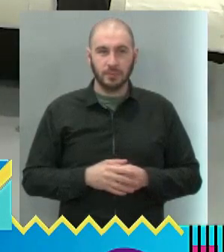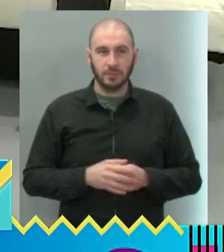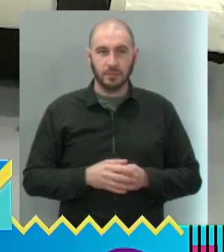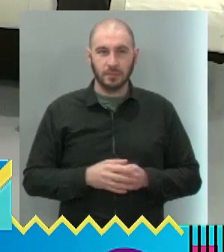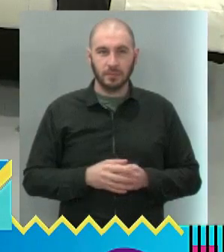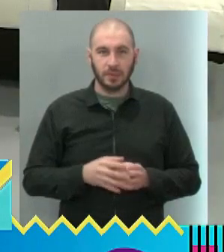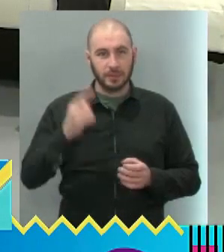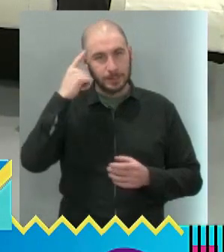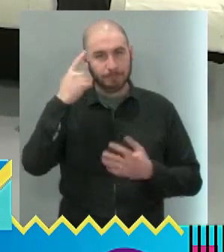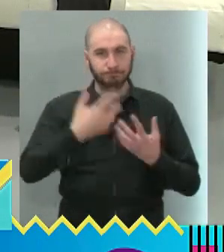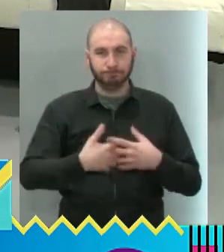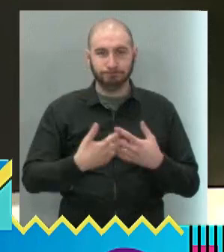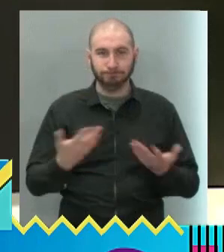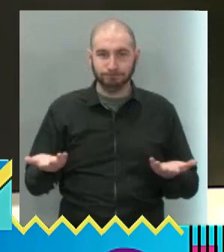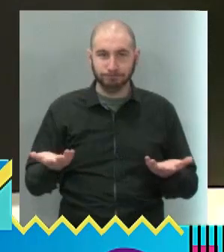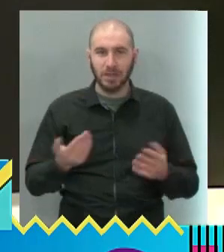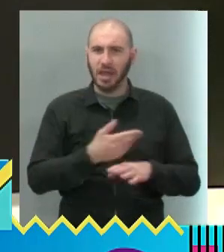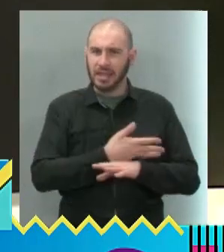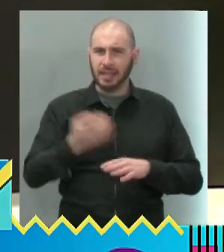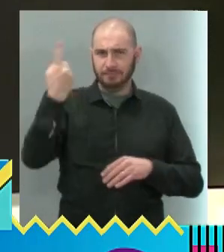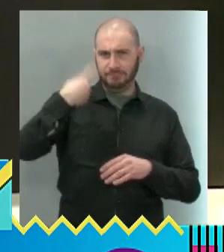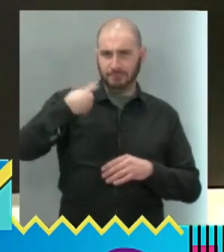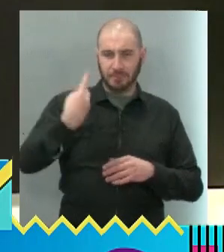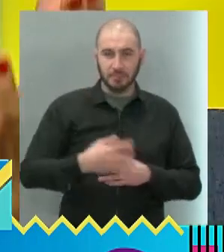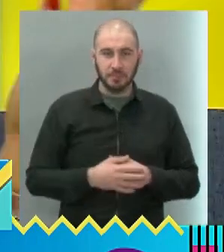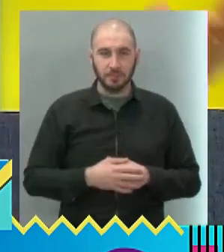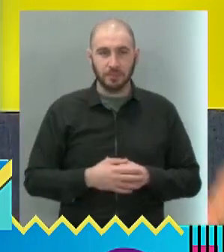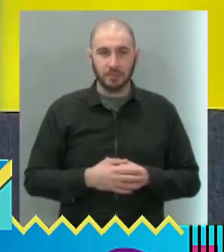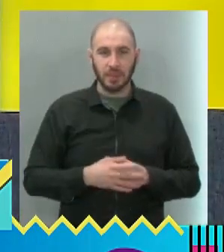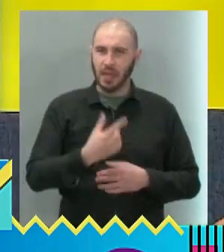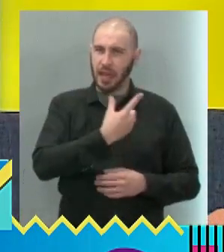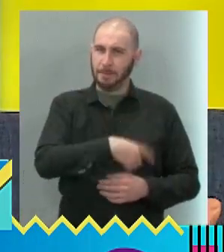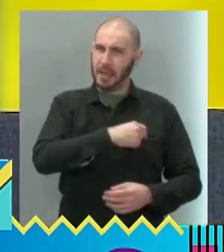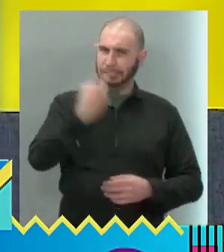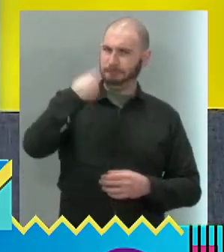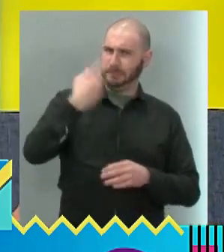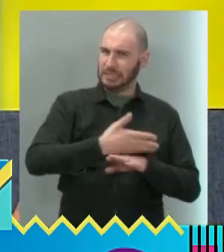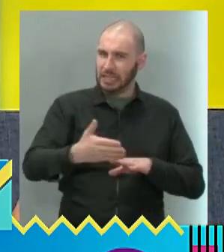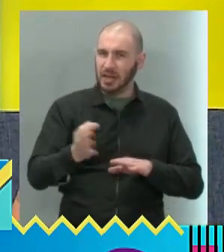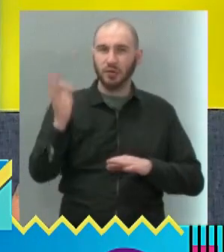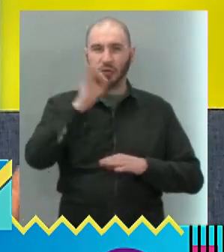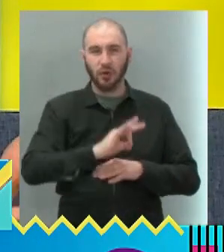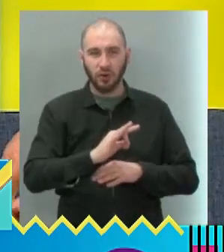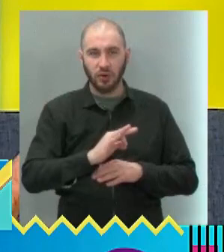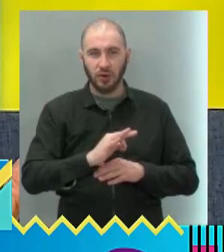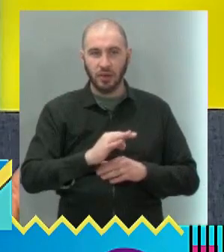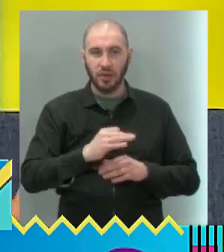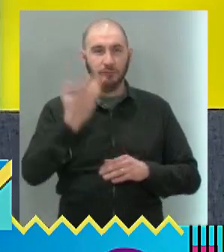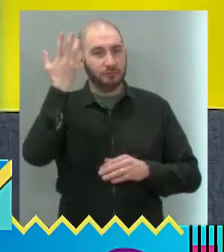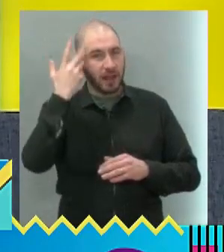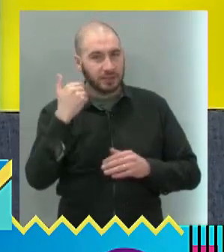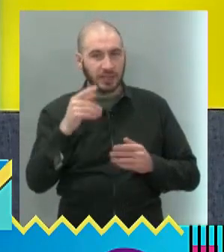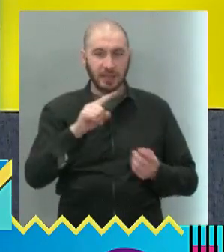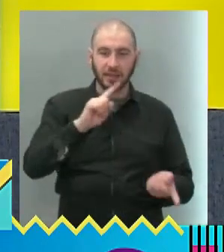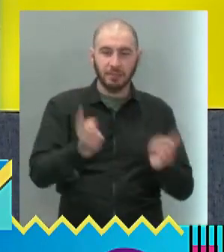De pensar, ¿seguimos bajo el dominio de España o de Francia?